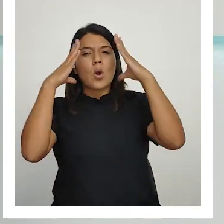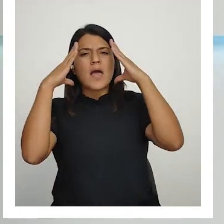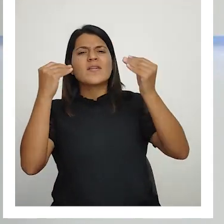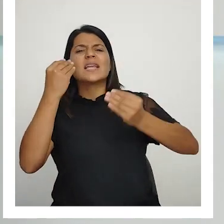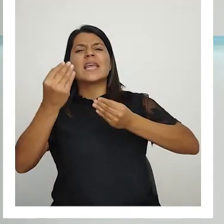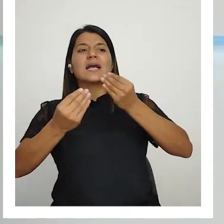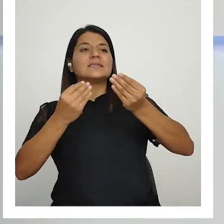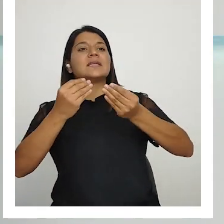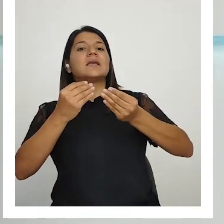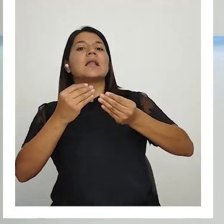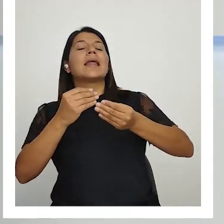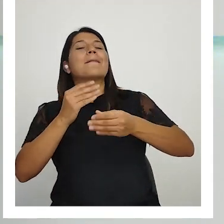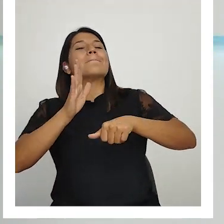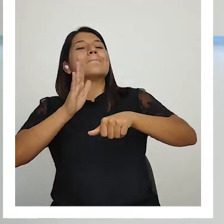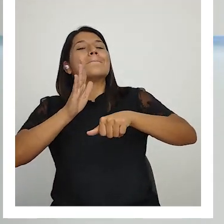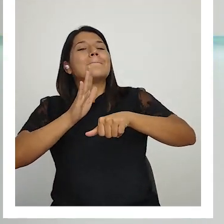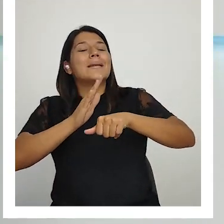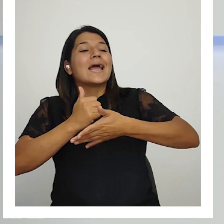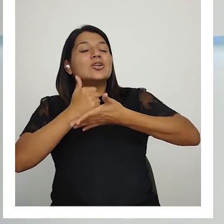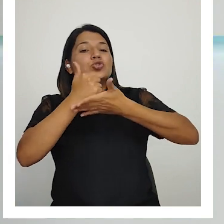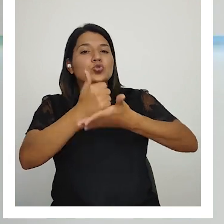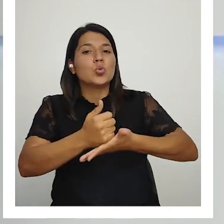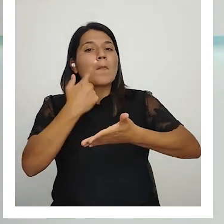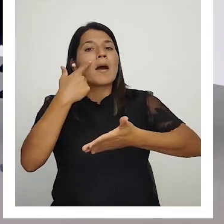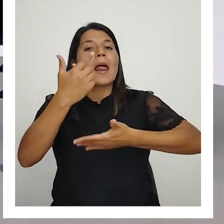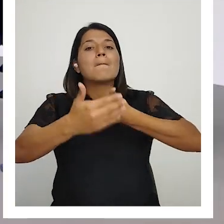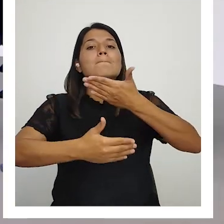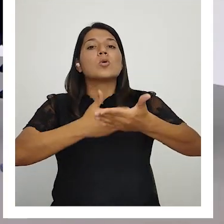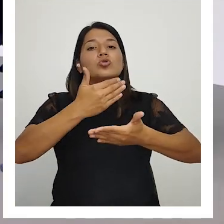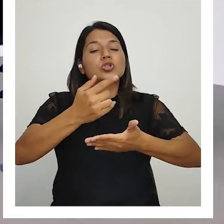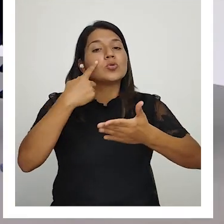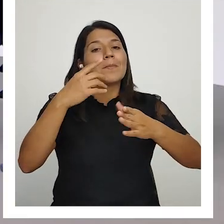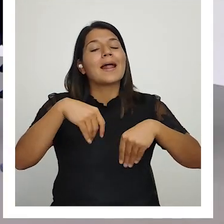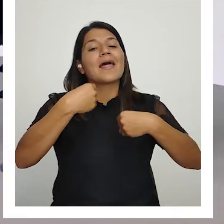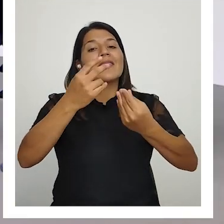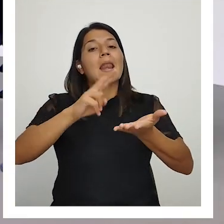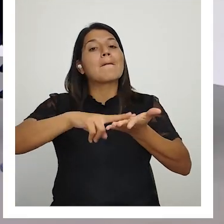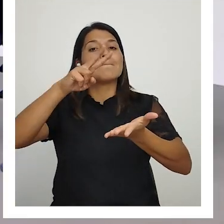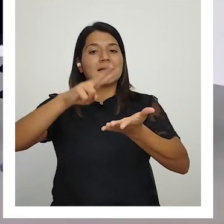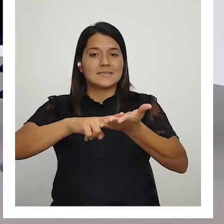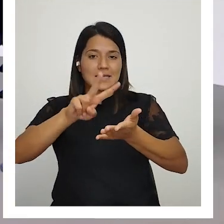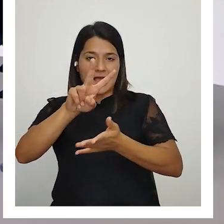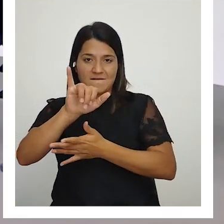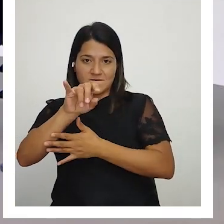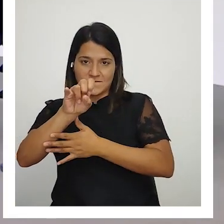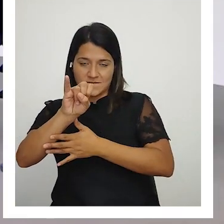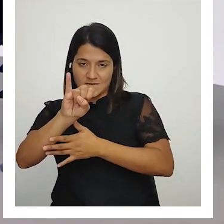es facilitarles la logística de poder conseguir esa visa en específico. Pero sí hay que